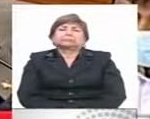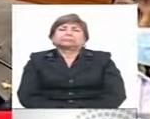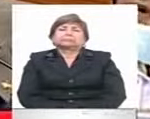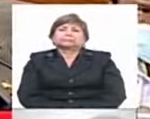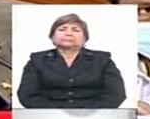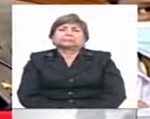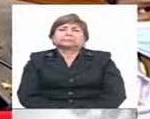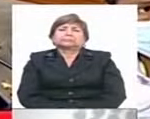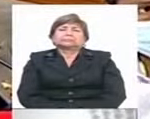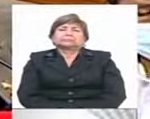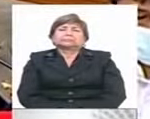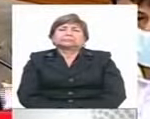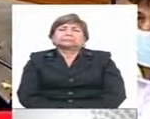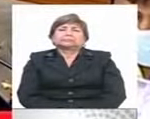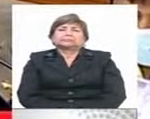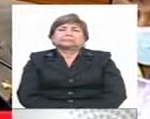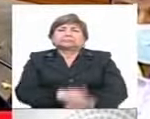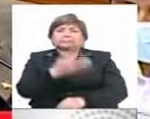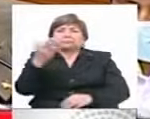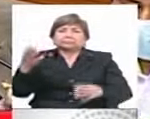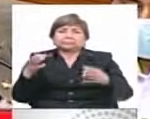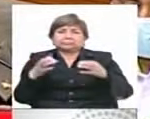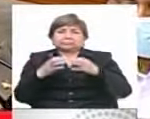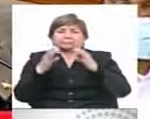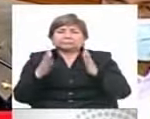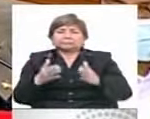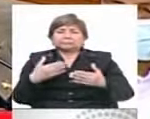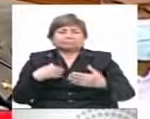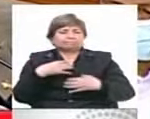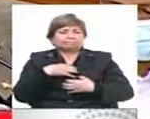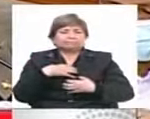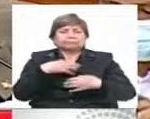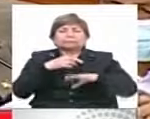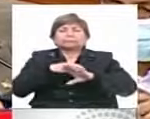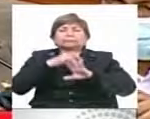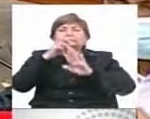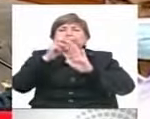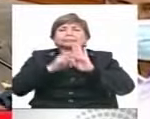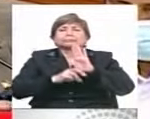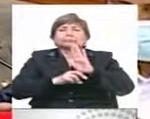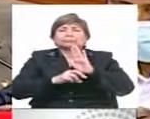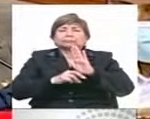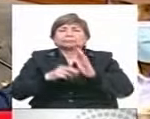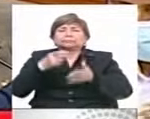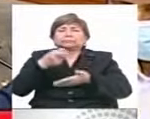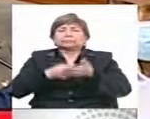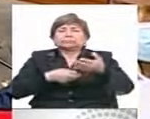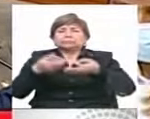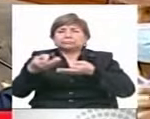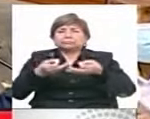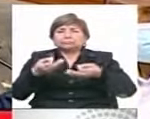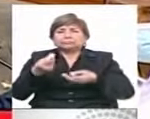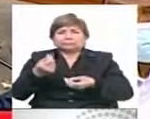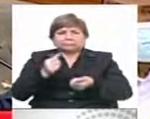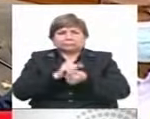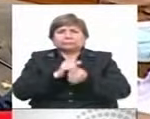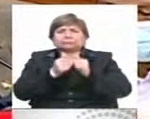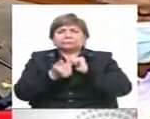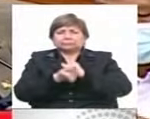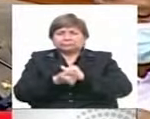señores congresistas, estamos reclamando los proyectos, estamos reclamando los presupuestos. Cambiemos,